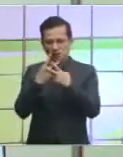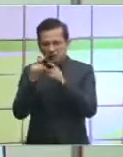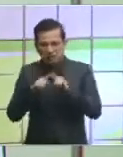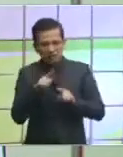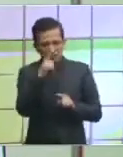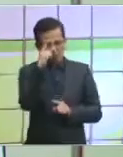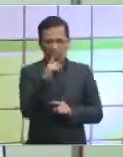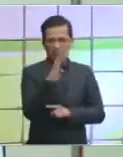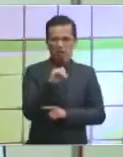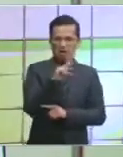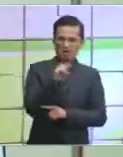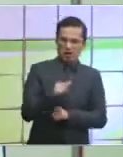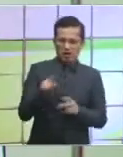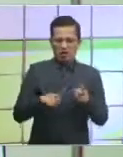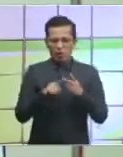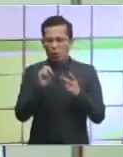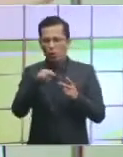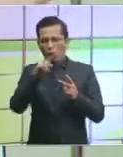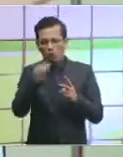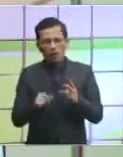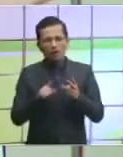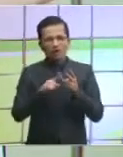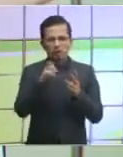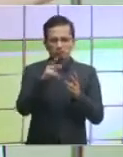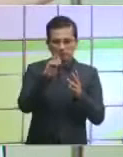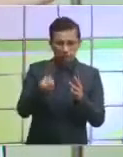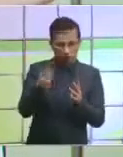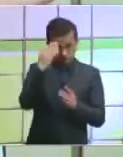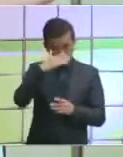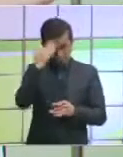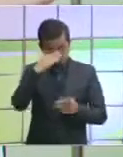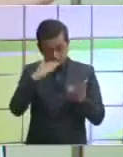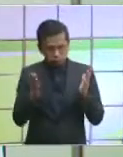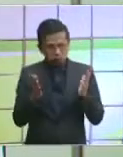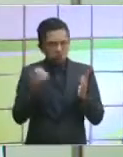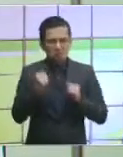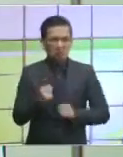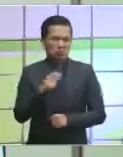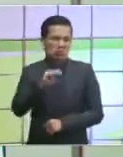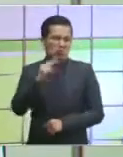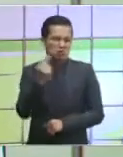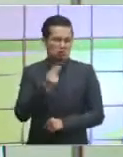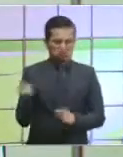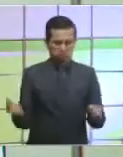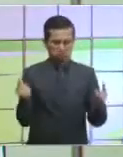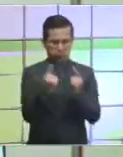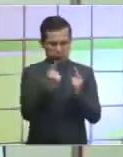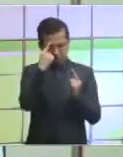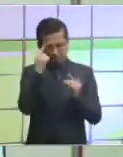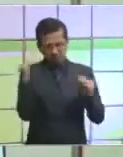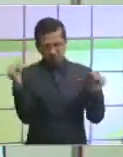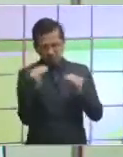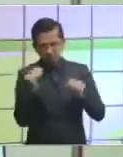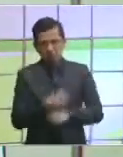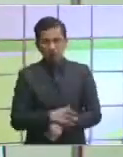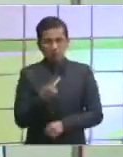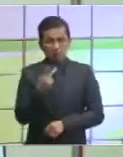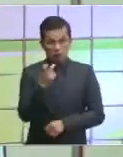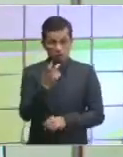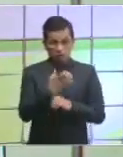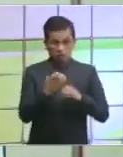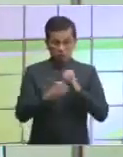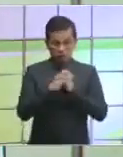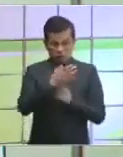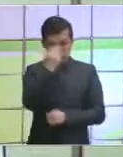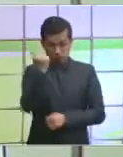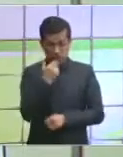frecuencia y espectro así entonces no necesitábamos audiencia pero si no se pueden saber esas cosas así de